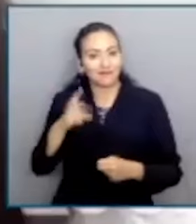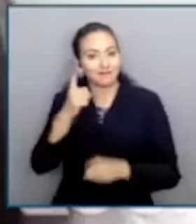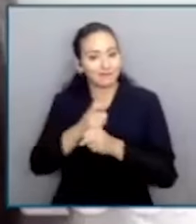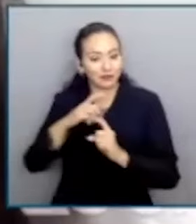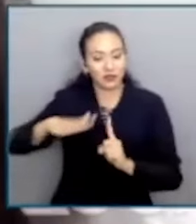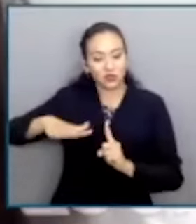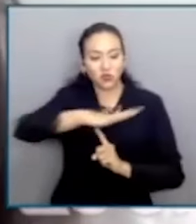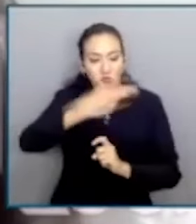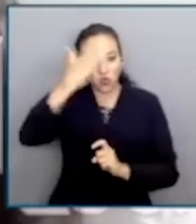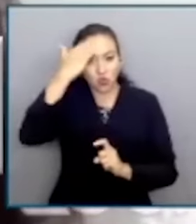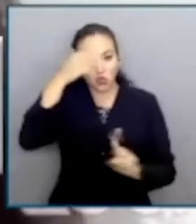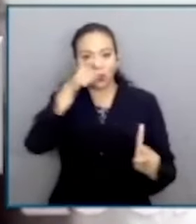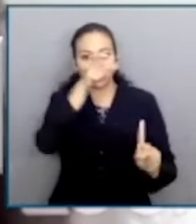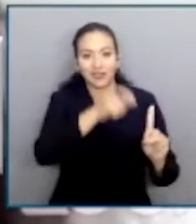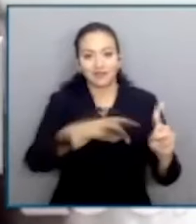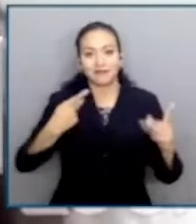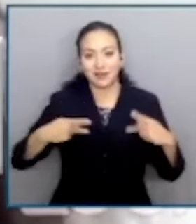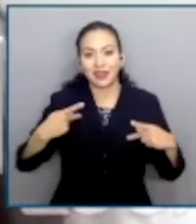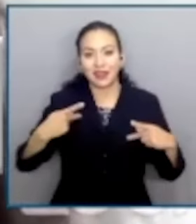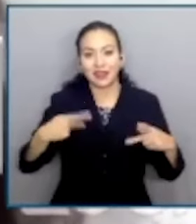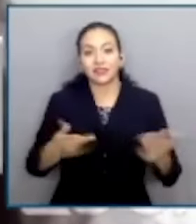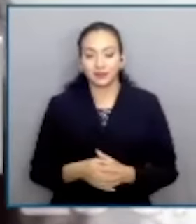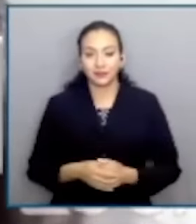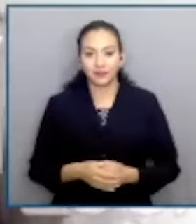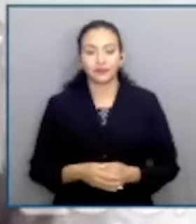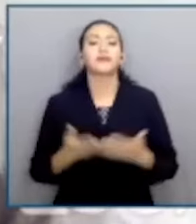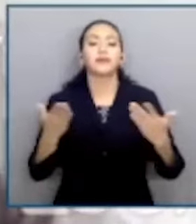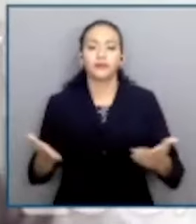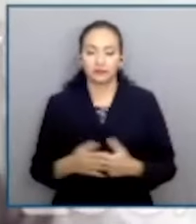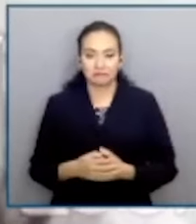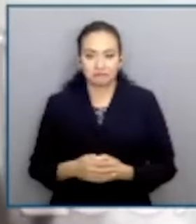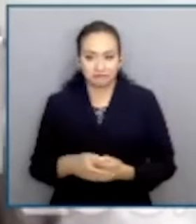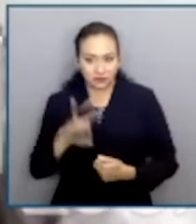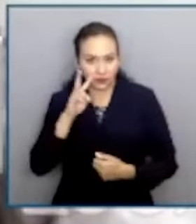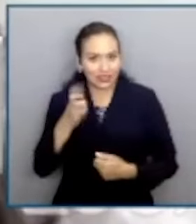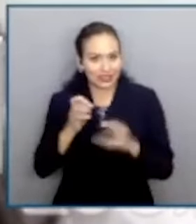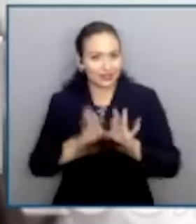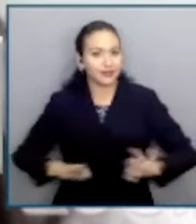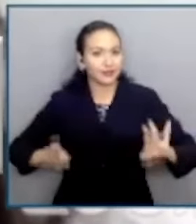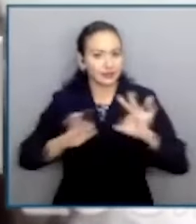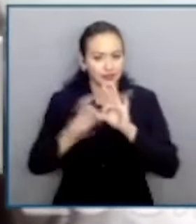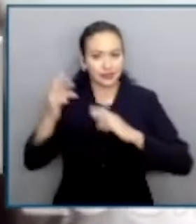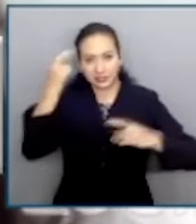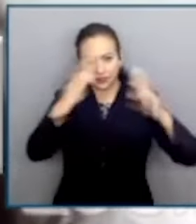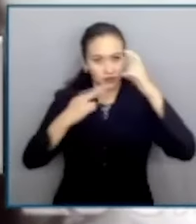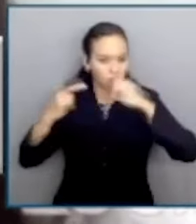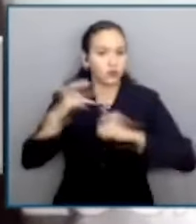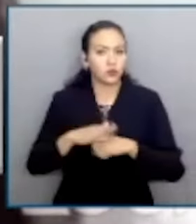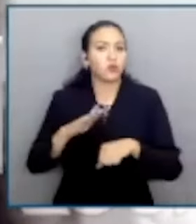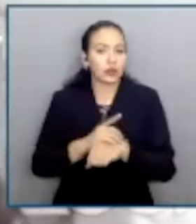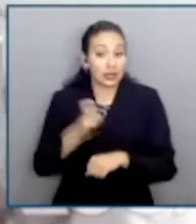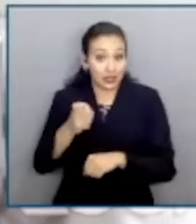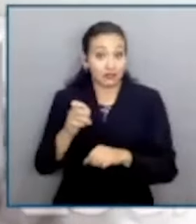persona para este tipo de casos me me parece sumamente útil revisar la línea de criterios que ha tenido la suprema corte de justicia de la